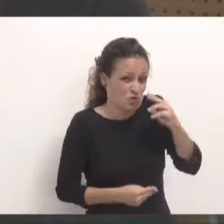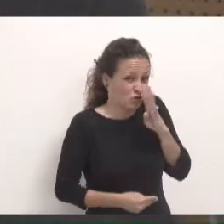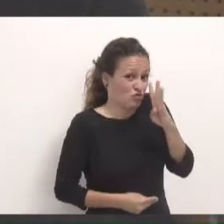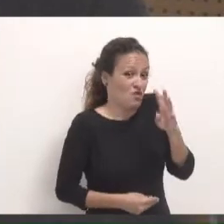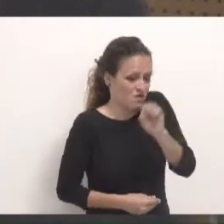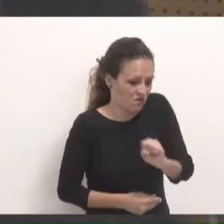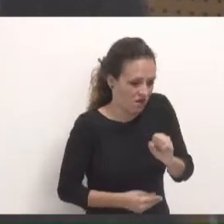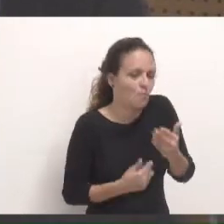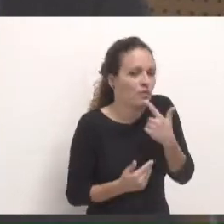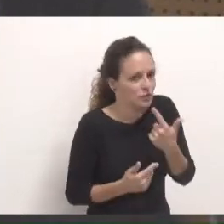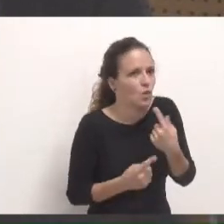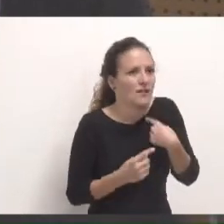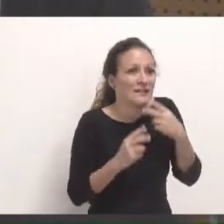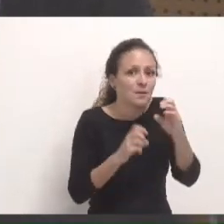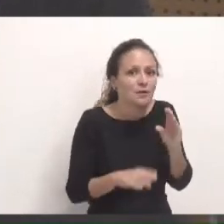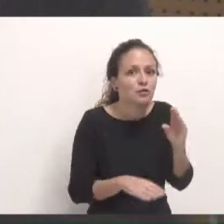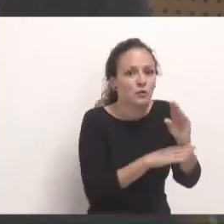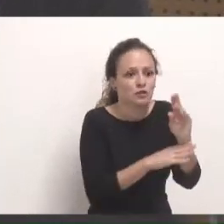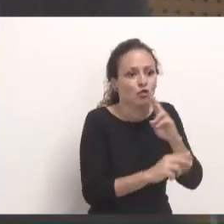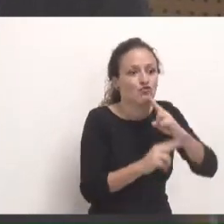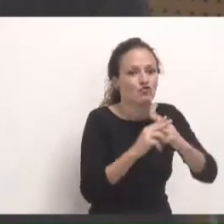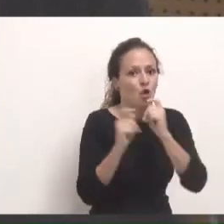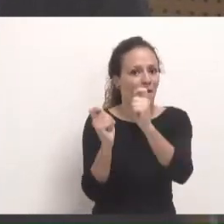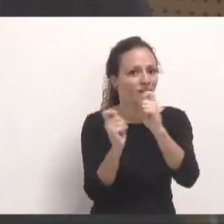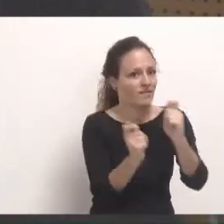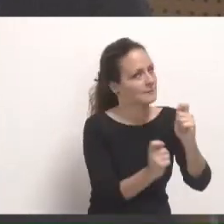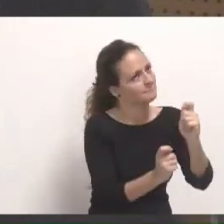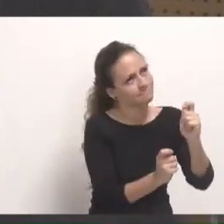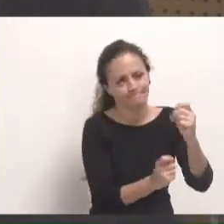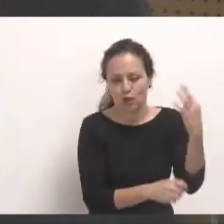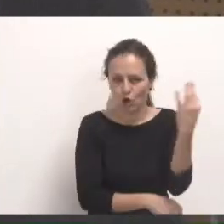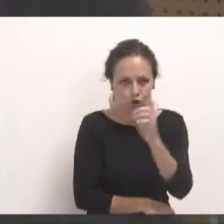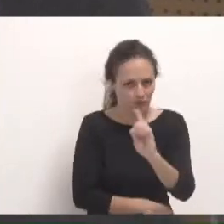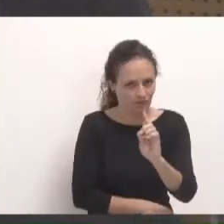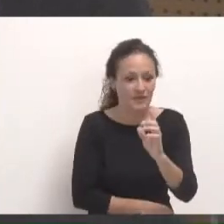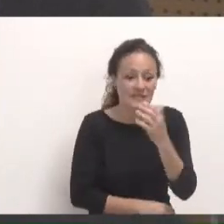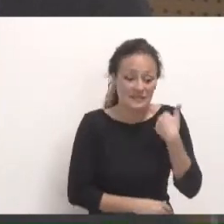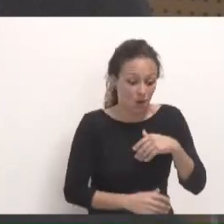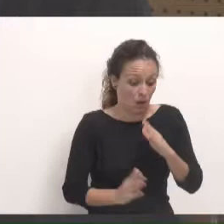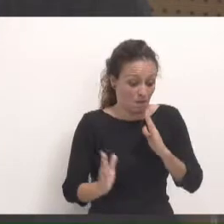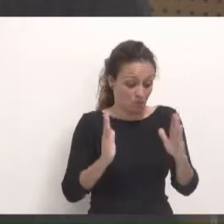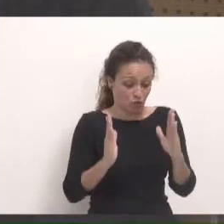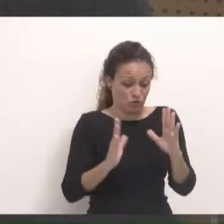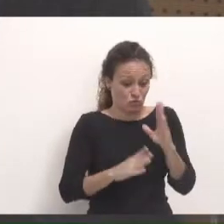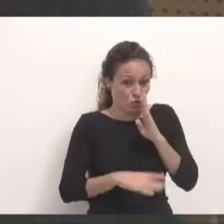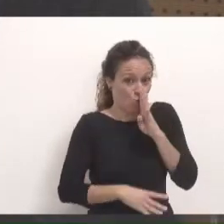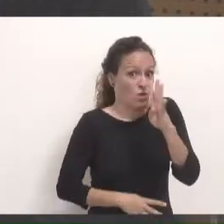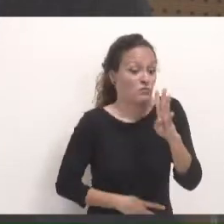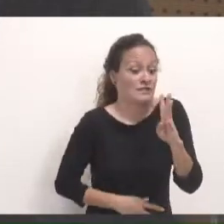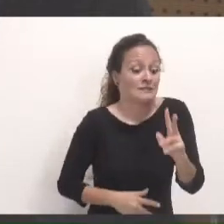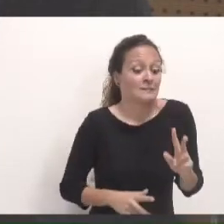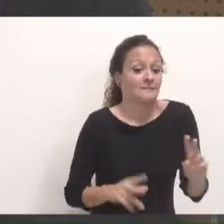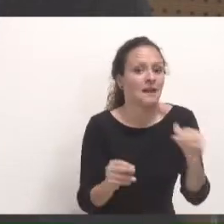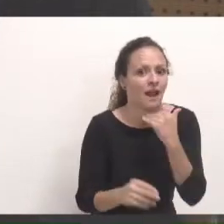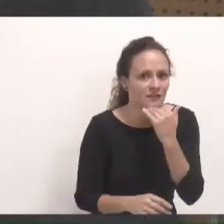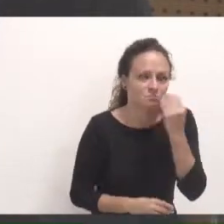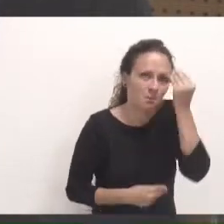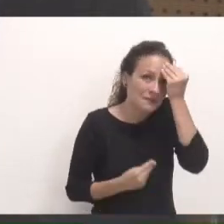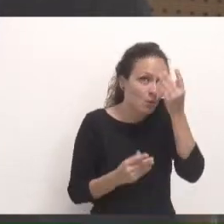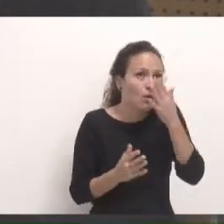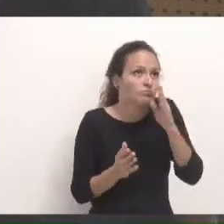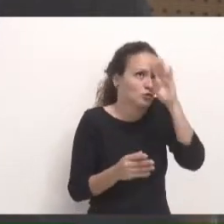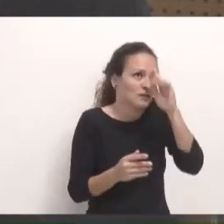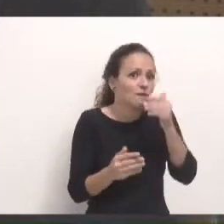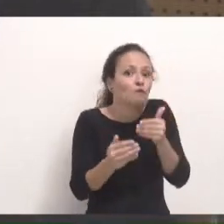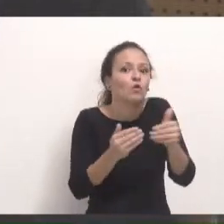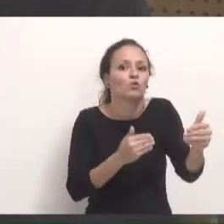vía de subvenciones nominativas. Estamos ya finalizando este periodo y no sé si sería posible considerarlo de cara al futuro,